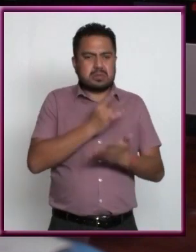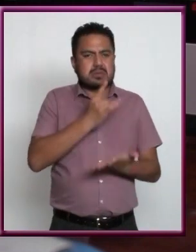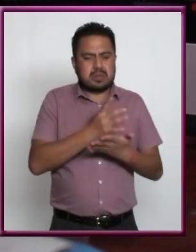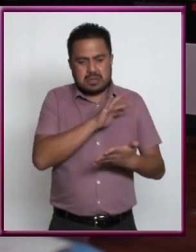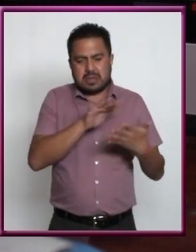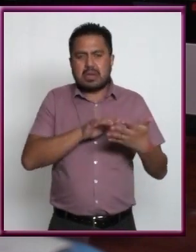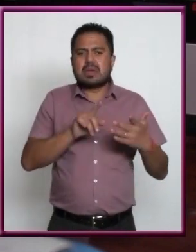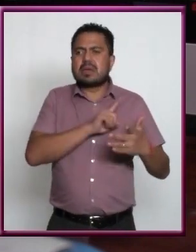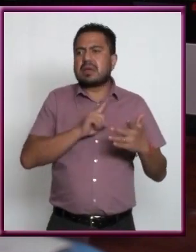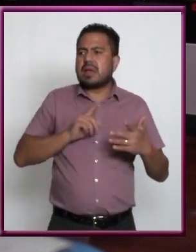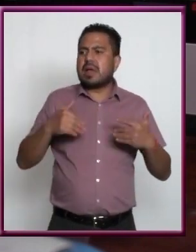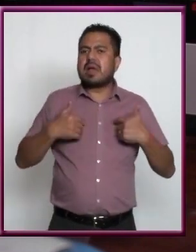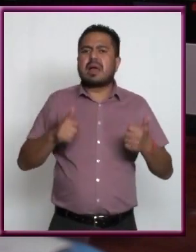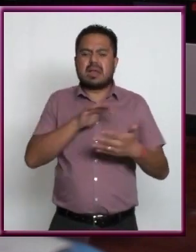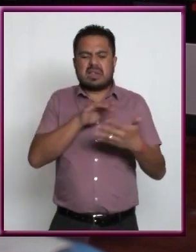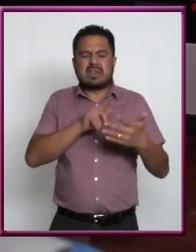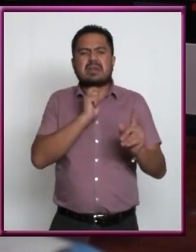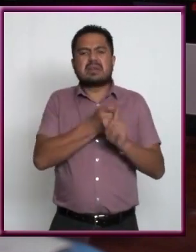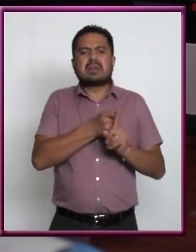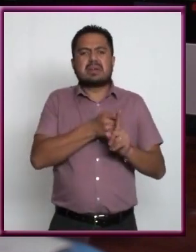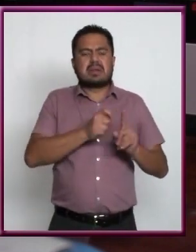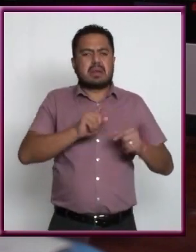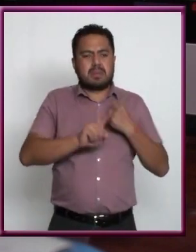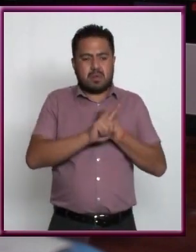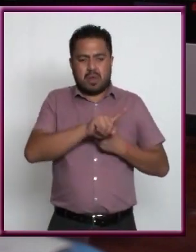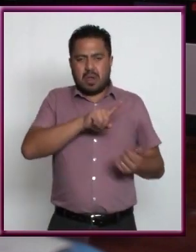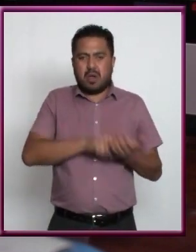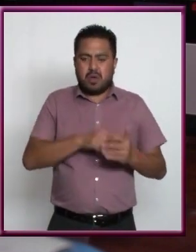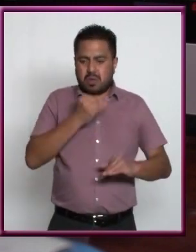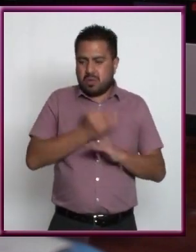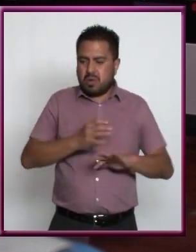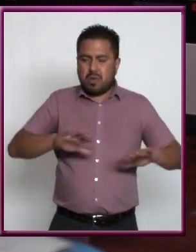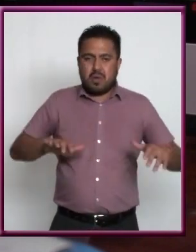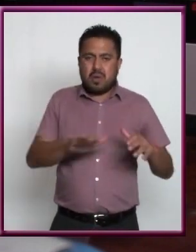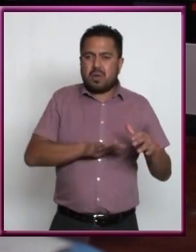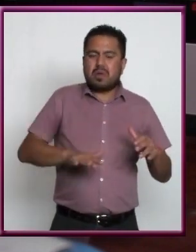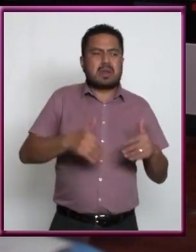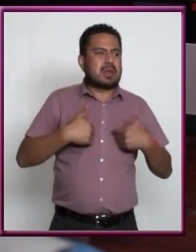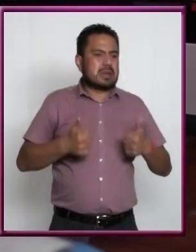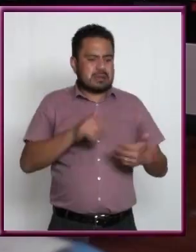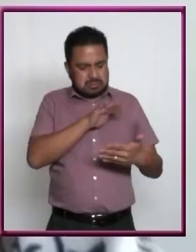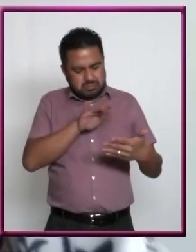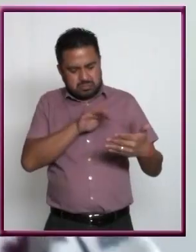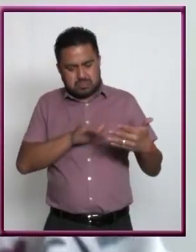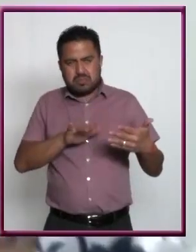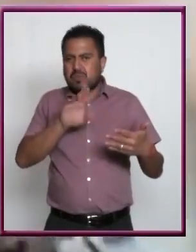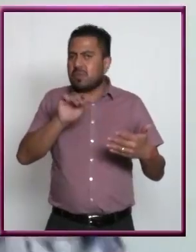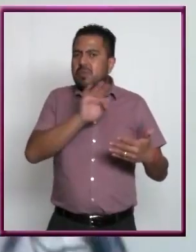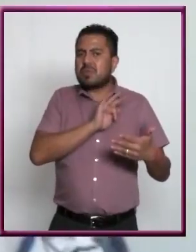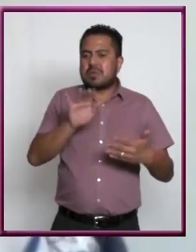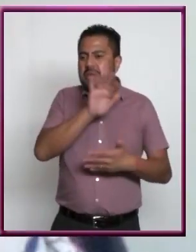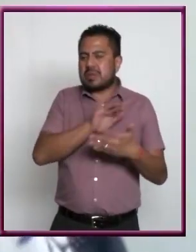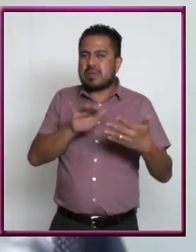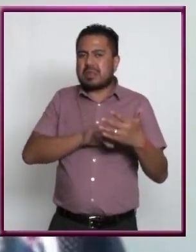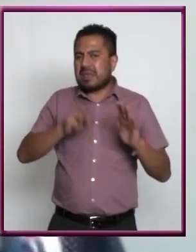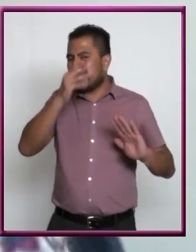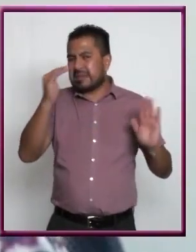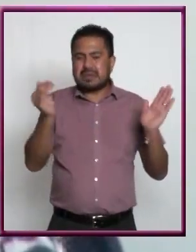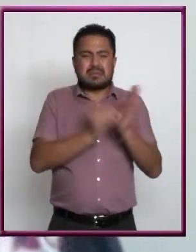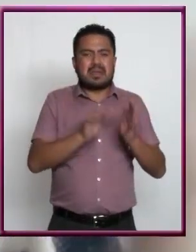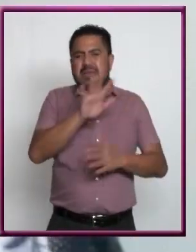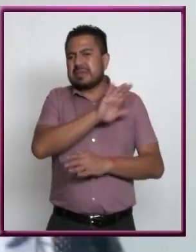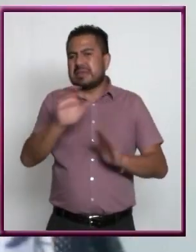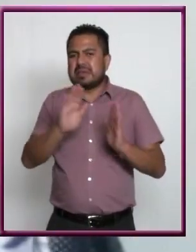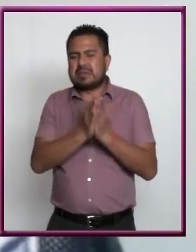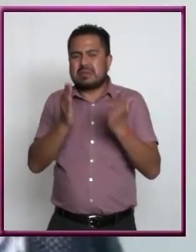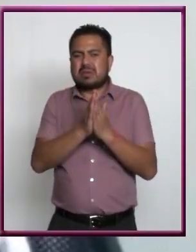leer, es entender lo que se lee, que ese es un gran problema que tenemos hoy en día, ¿no? La comprensión lectora, pues que uno puede leer